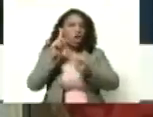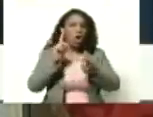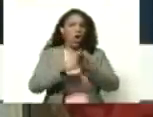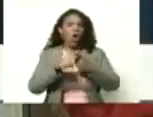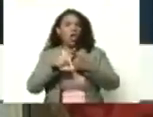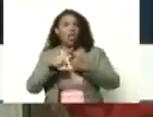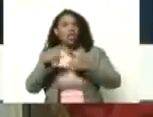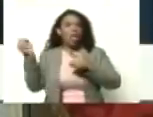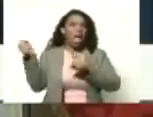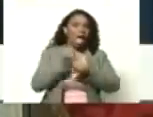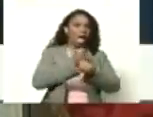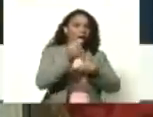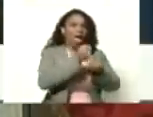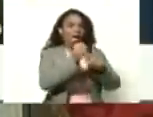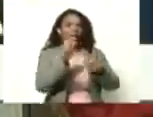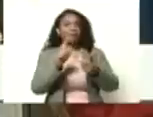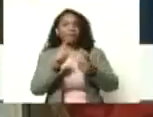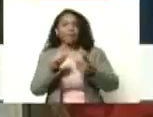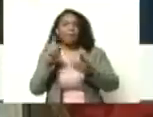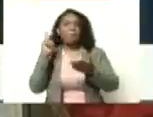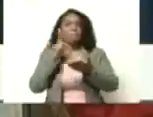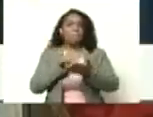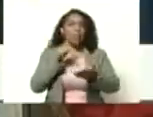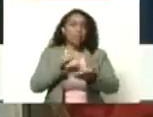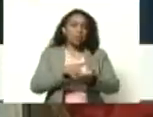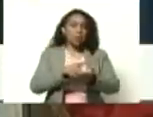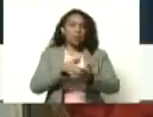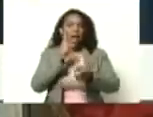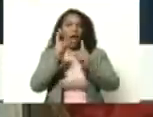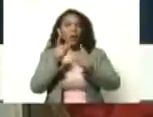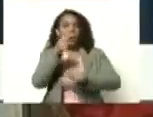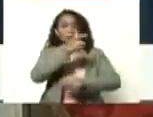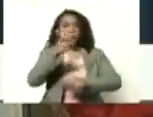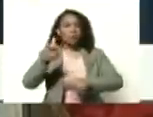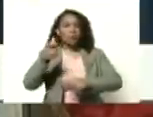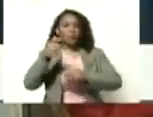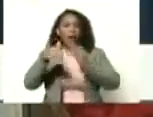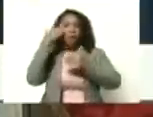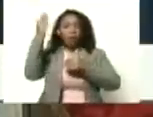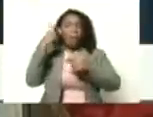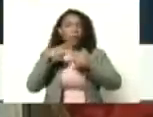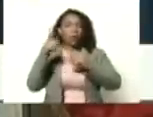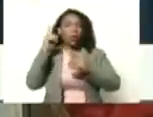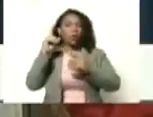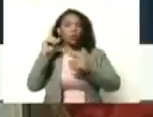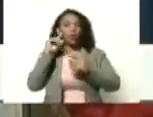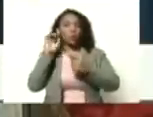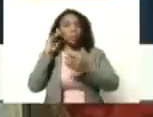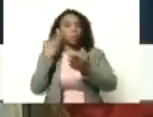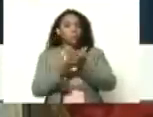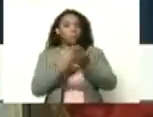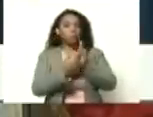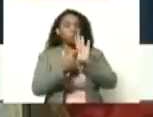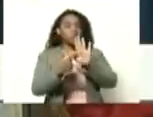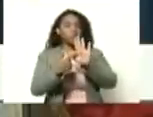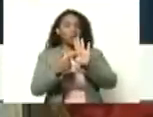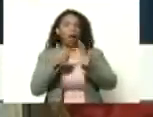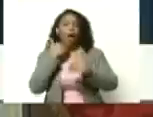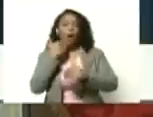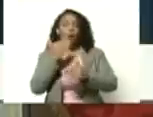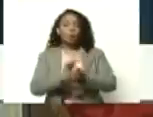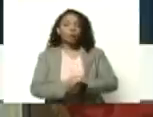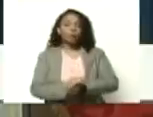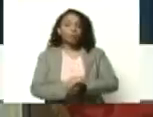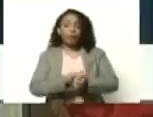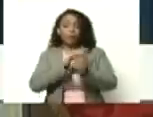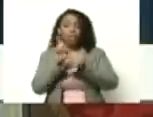agresión con participación de mercenarios extranjeros etcétera pero sin presentar una prueba en tal